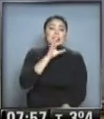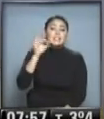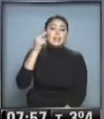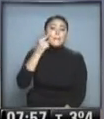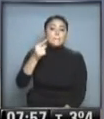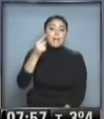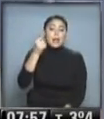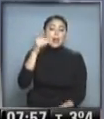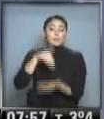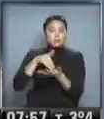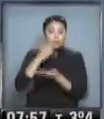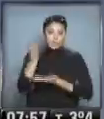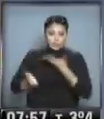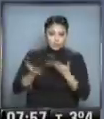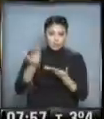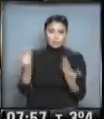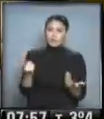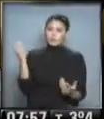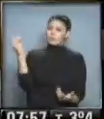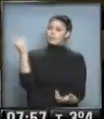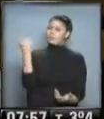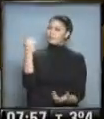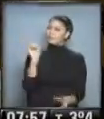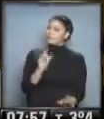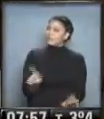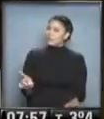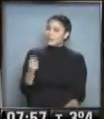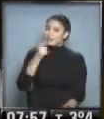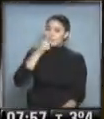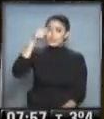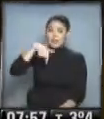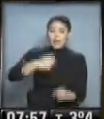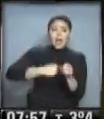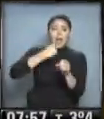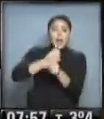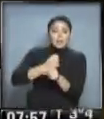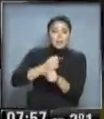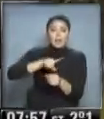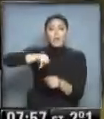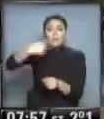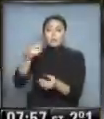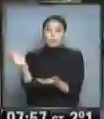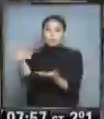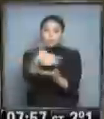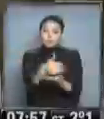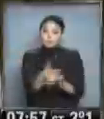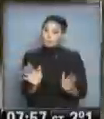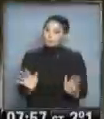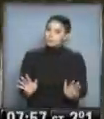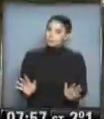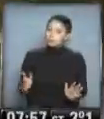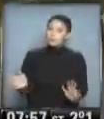es donde se emprenden todas las luces roja porque si quedan 100 mil toneladas de acá hasta que entra la próxima campaña vamos a